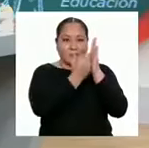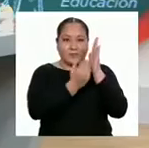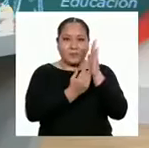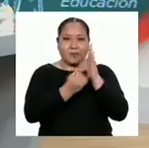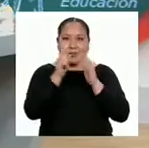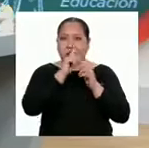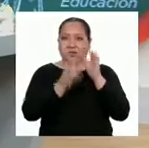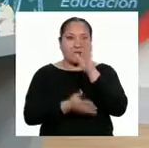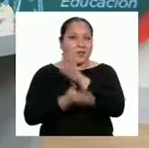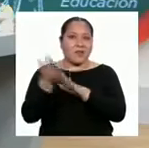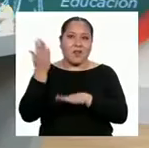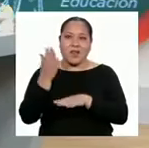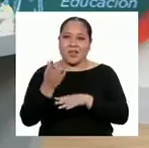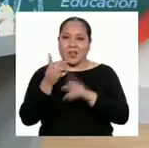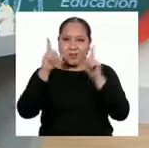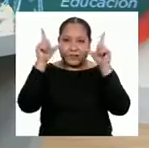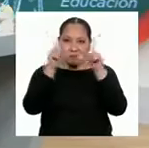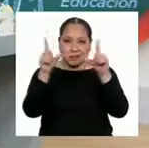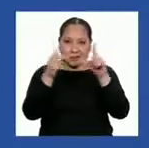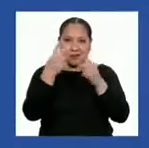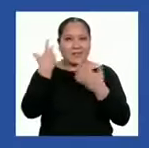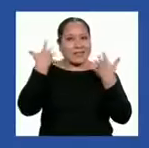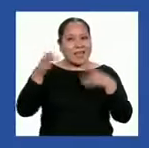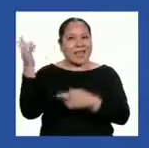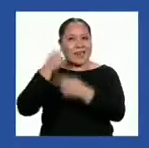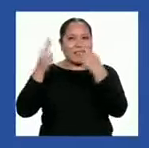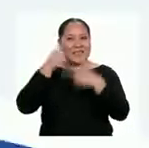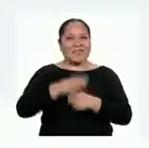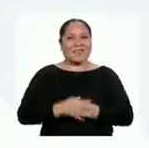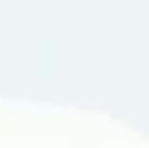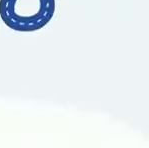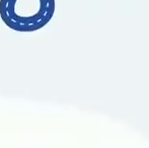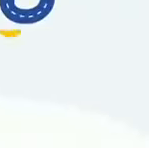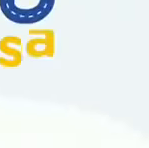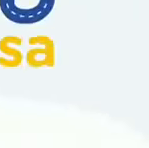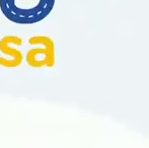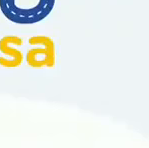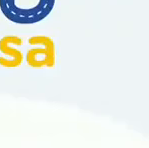receta, no se muevan del televisor, que ya volvemos.